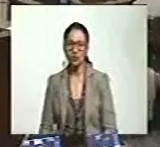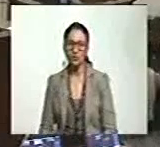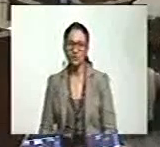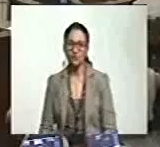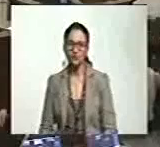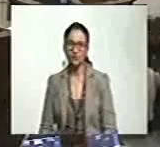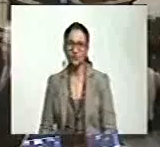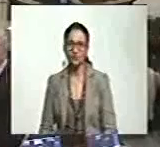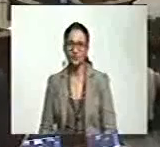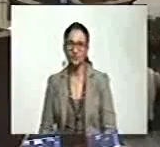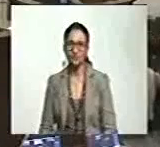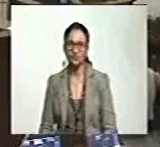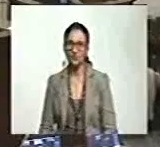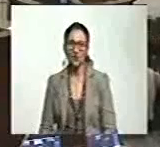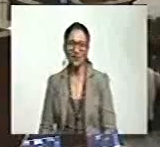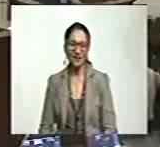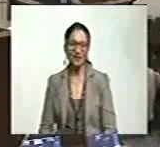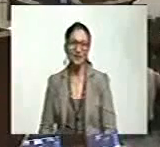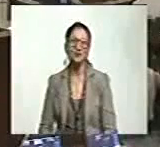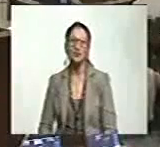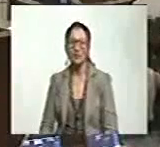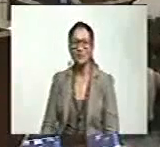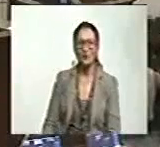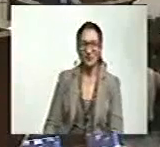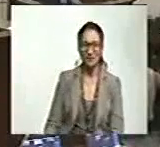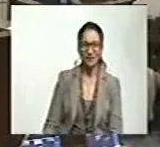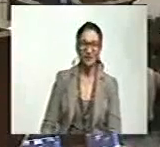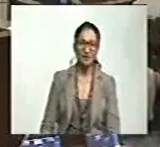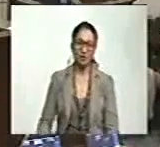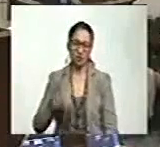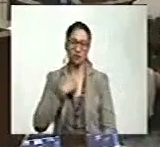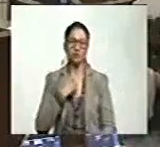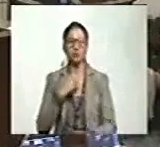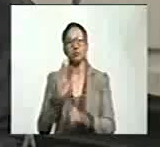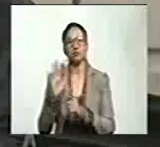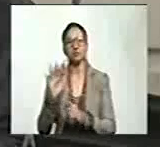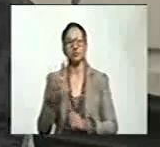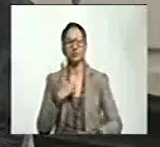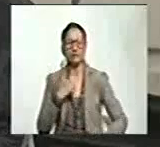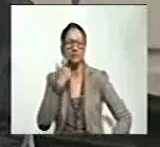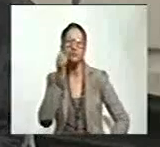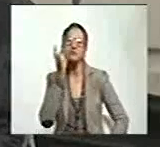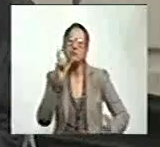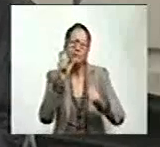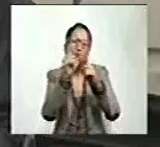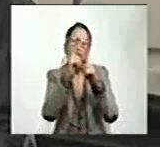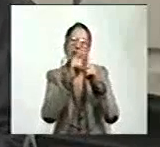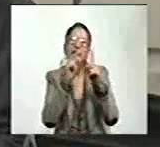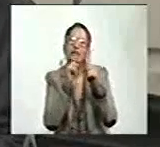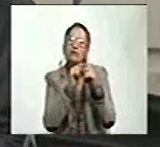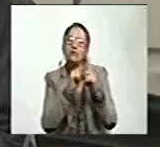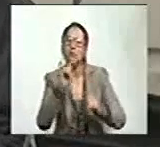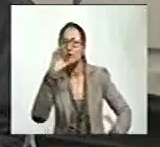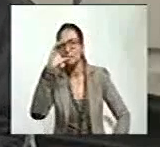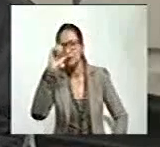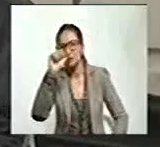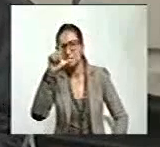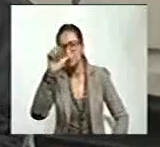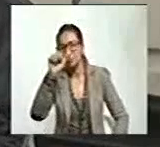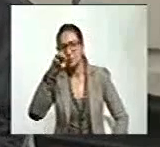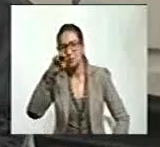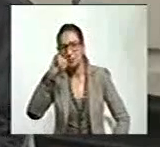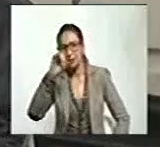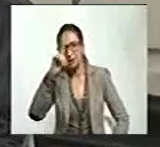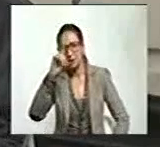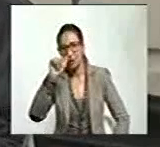presidente yo utilizaría la palabra calamidad para describir el paso de la